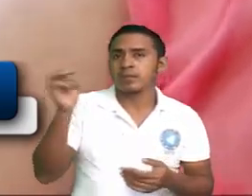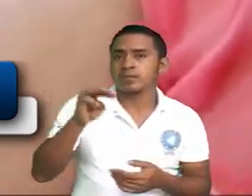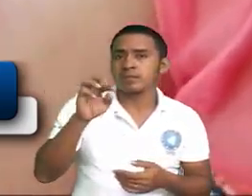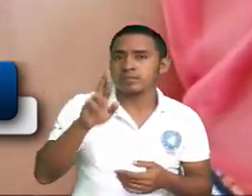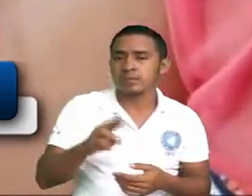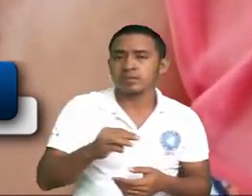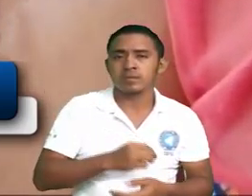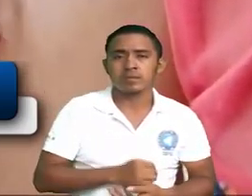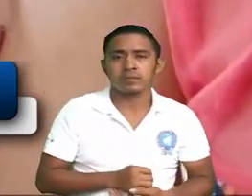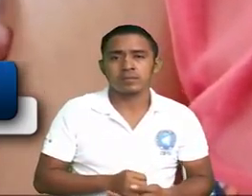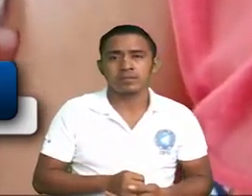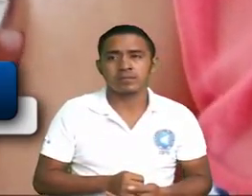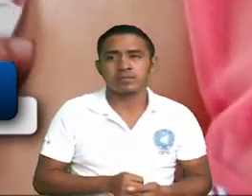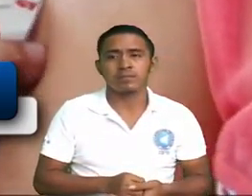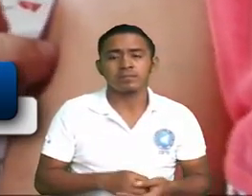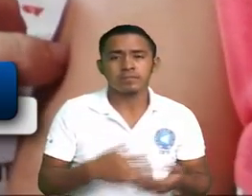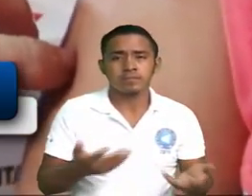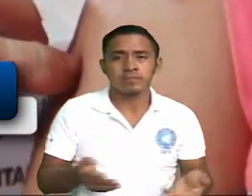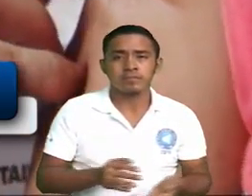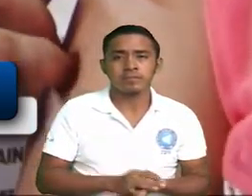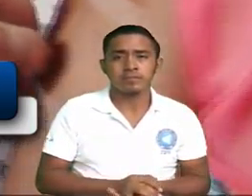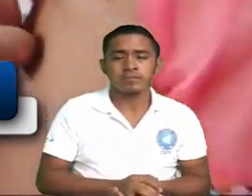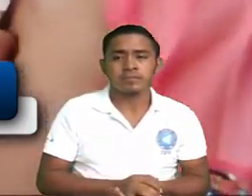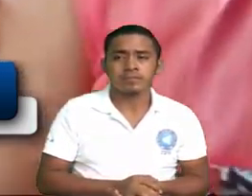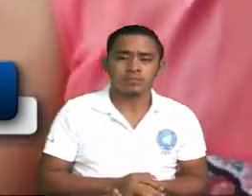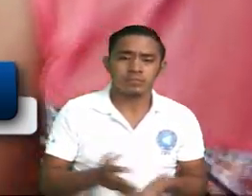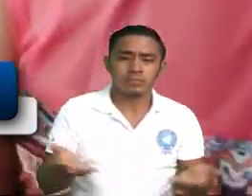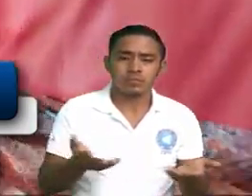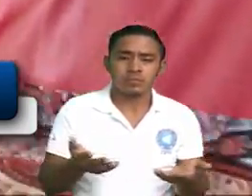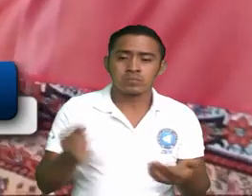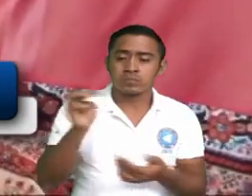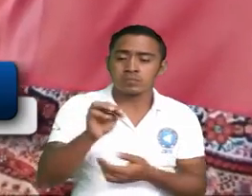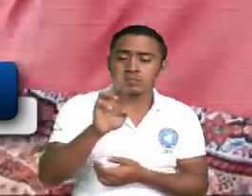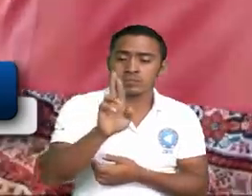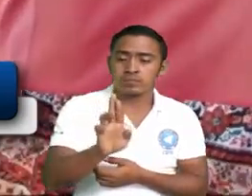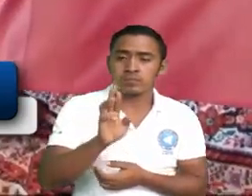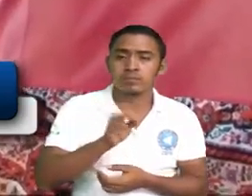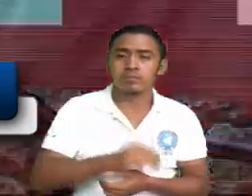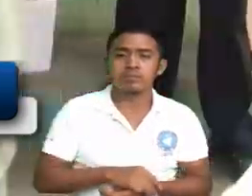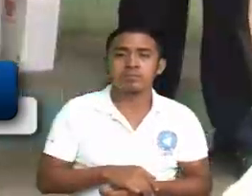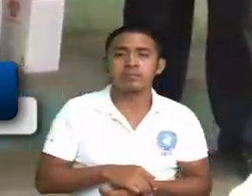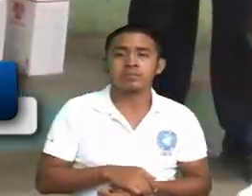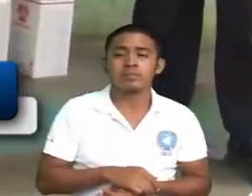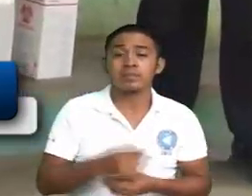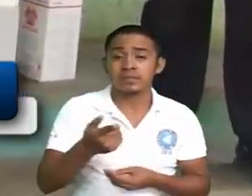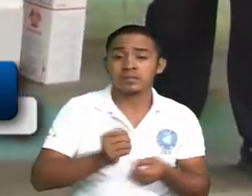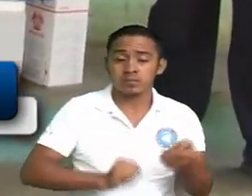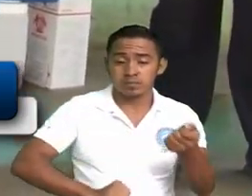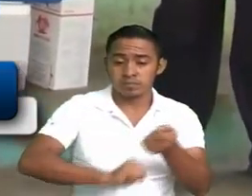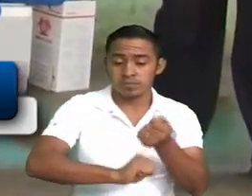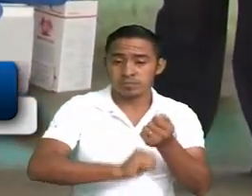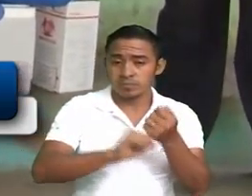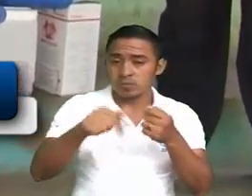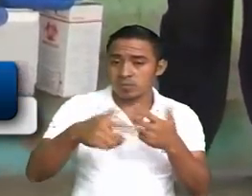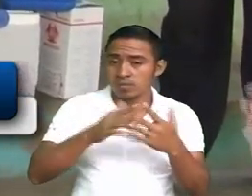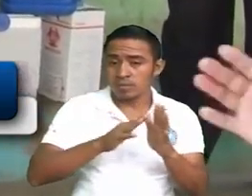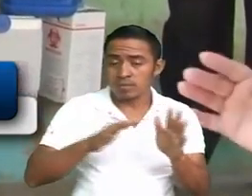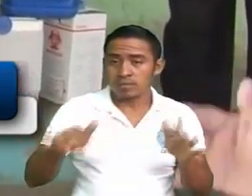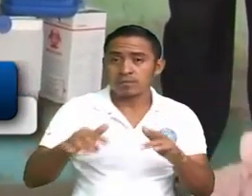vamos a insistir en el tema del MR, ¿verdad? Me habla que la dosis de MR es un refuerzo que ustedes están